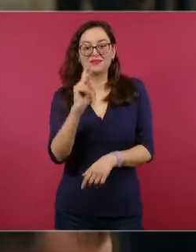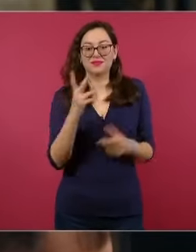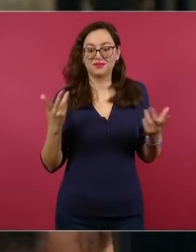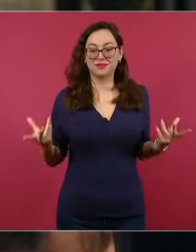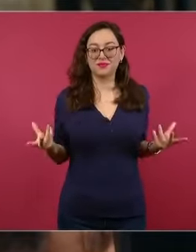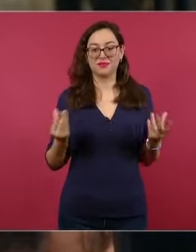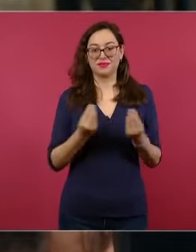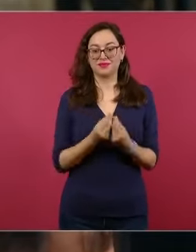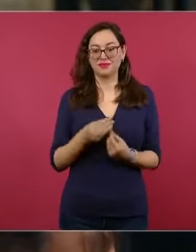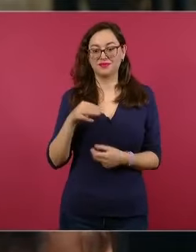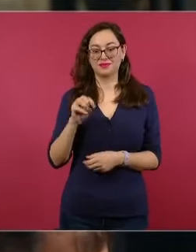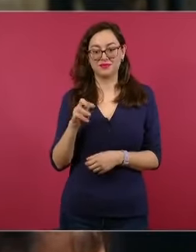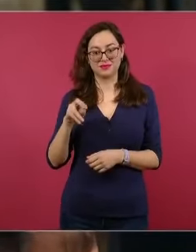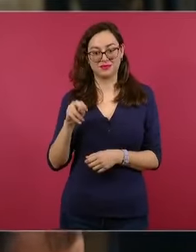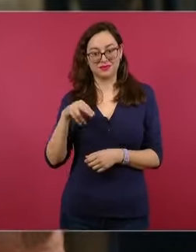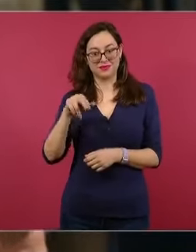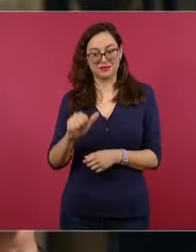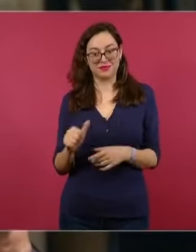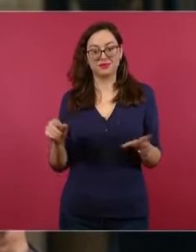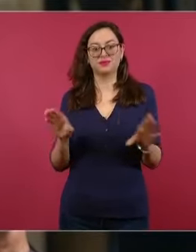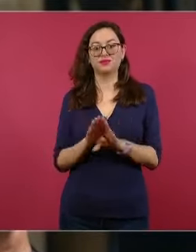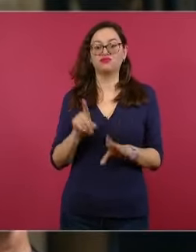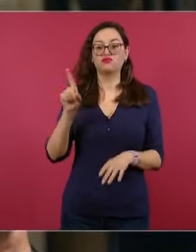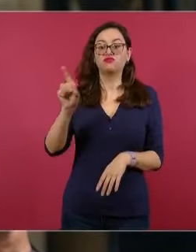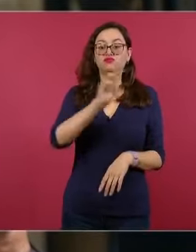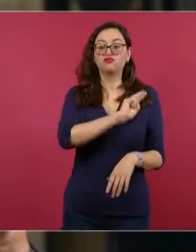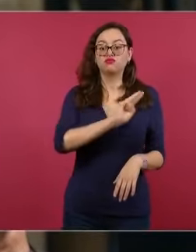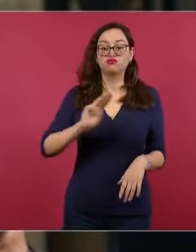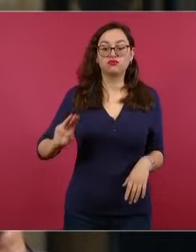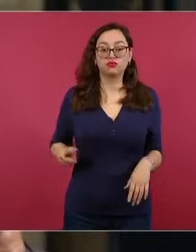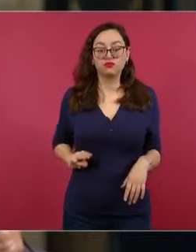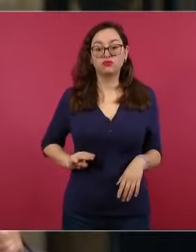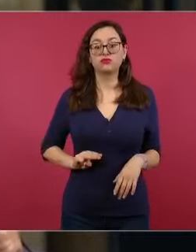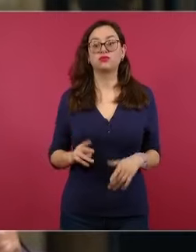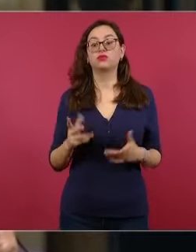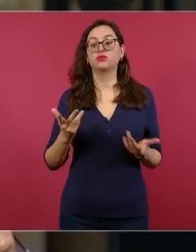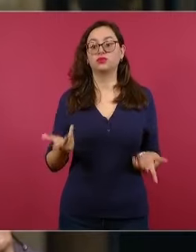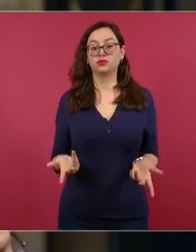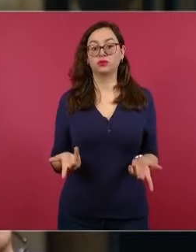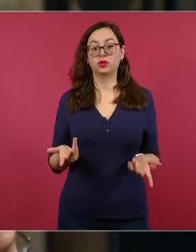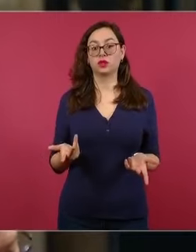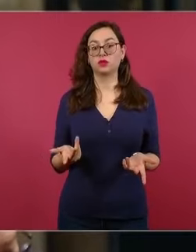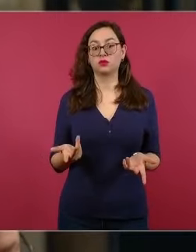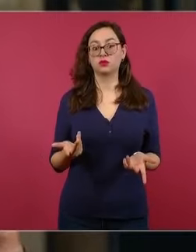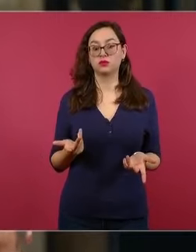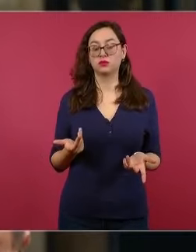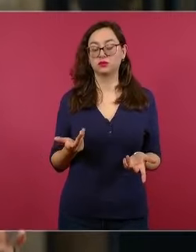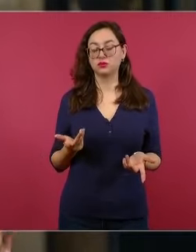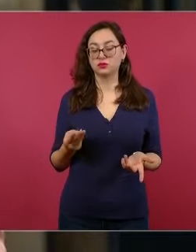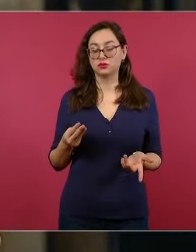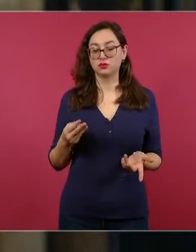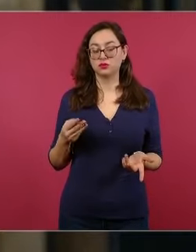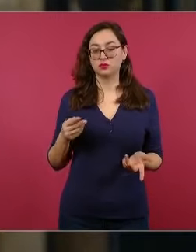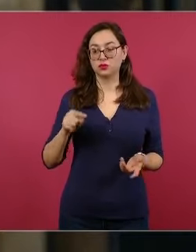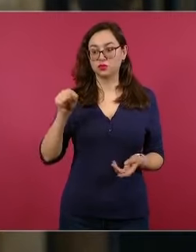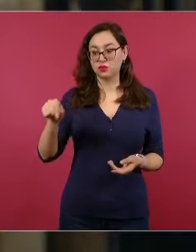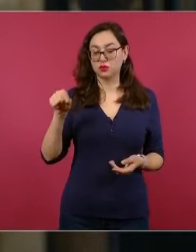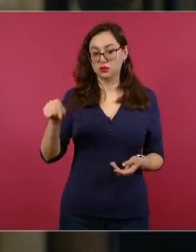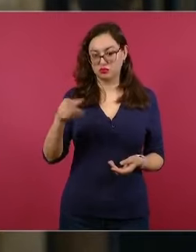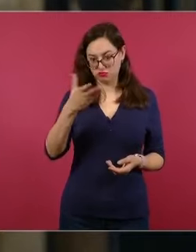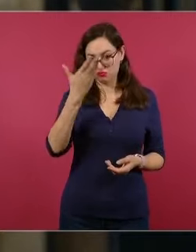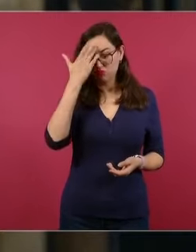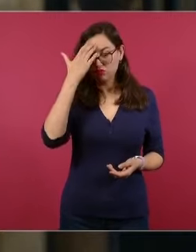en el municipio de Soledad de Graciano Sánchez un municipio conurbado que usted conoce bien en San Luis Potosí Y lamentablemente es uno de los